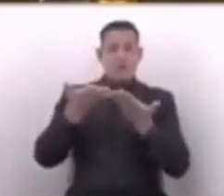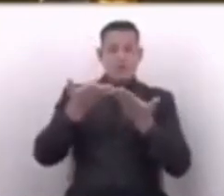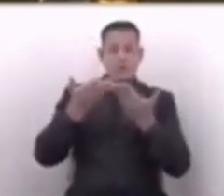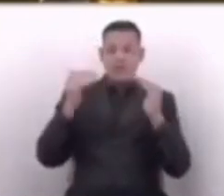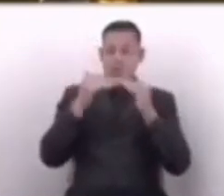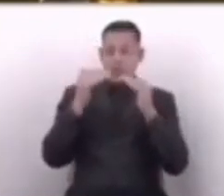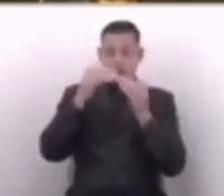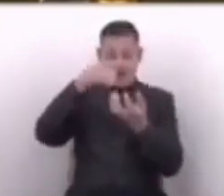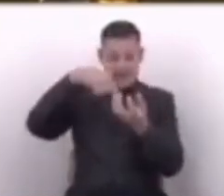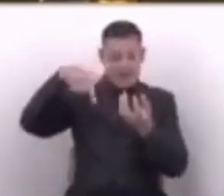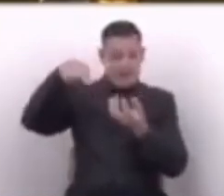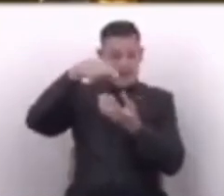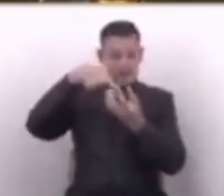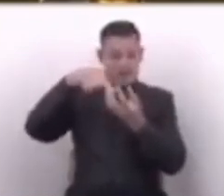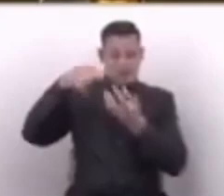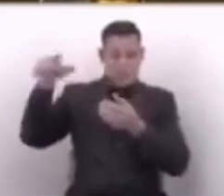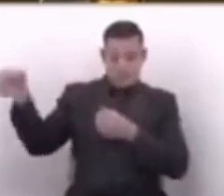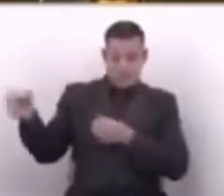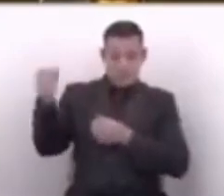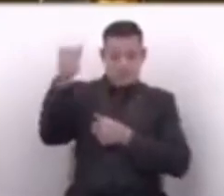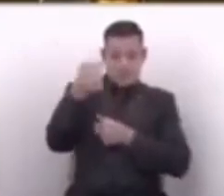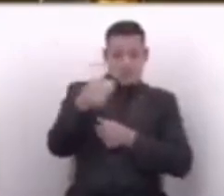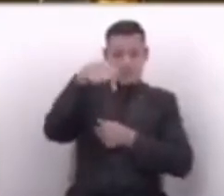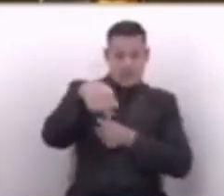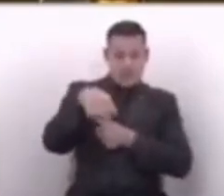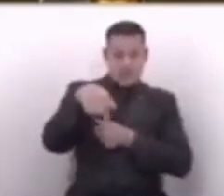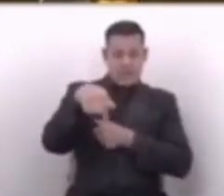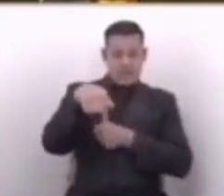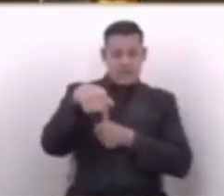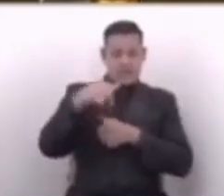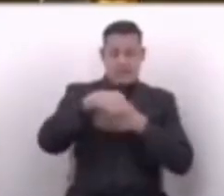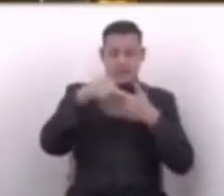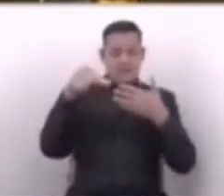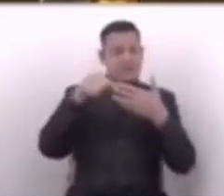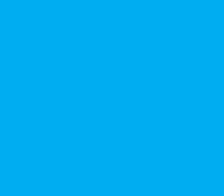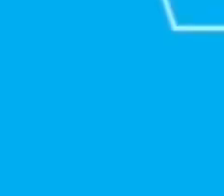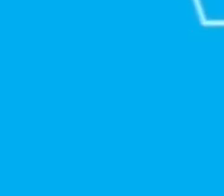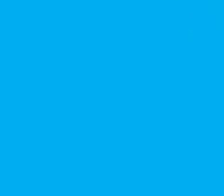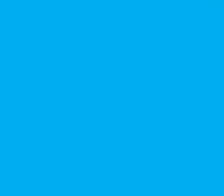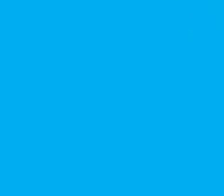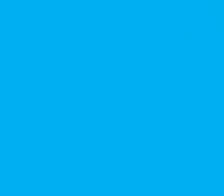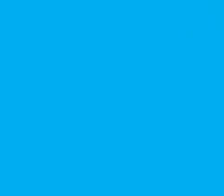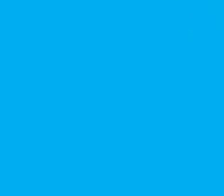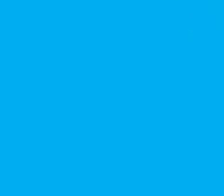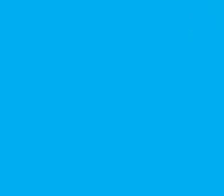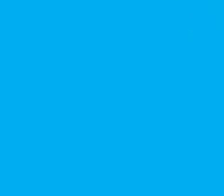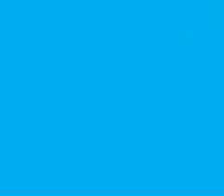es que también ellos nos pusieron aquí en esta Asamblea Legislativa.